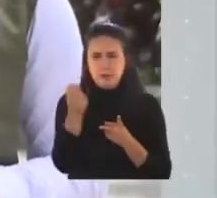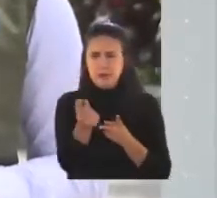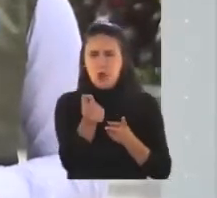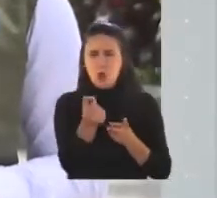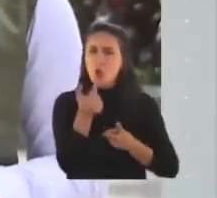tardes